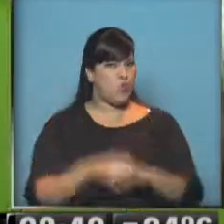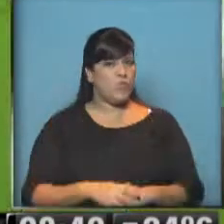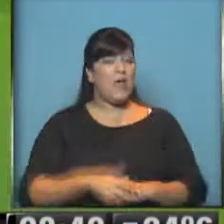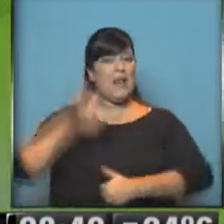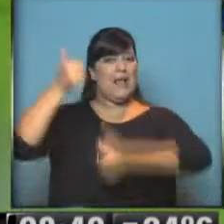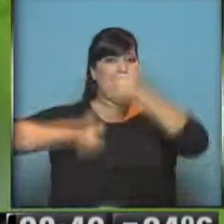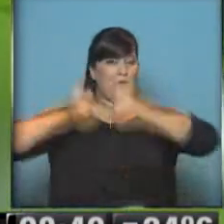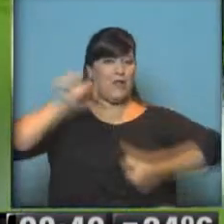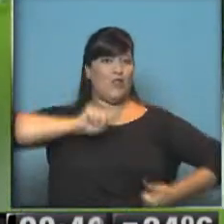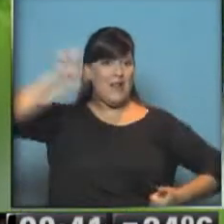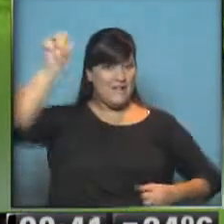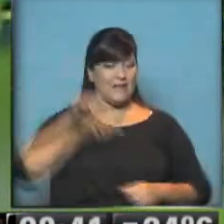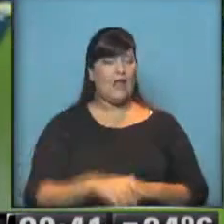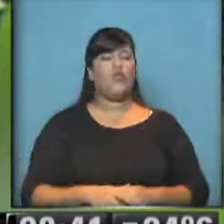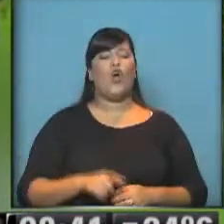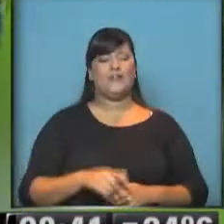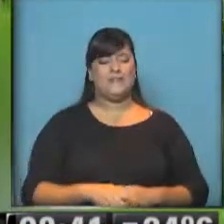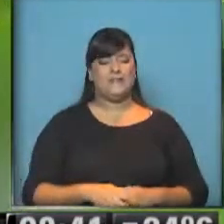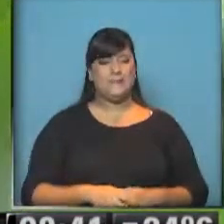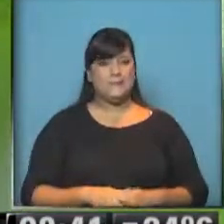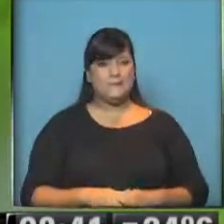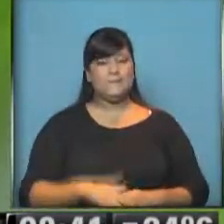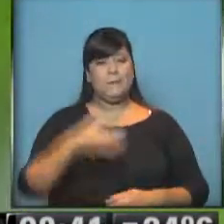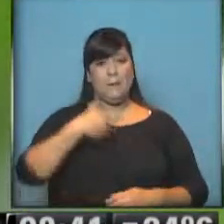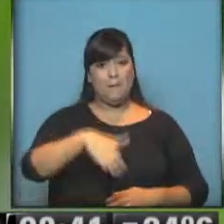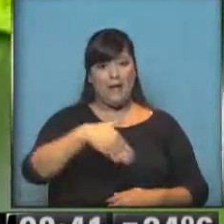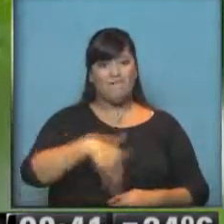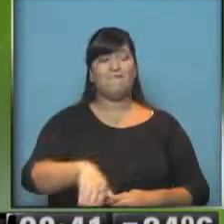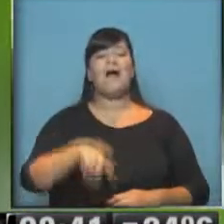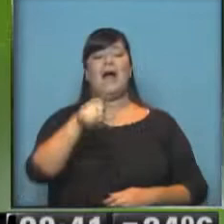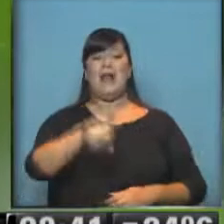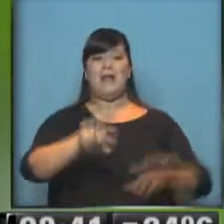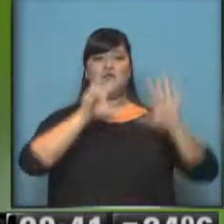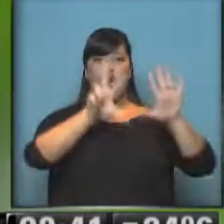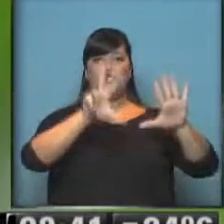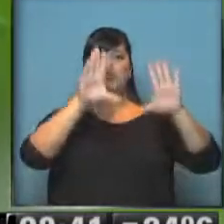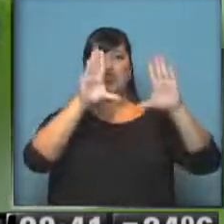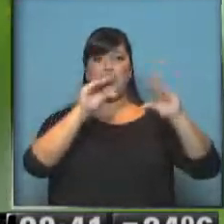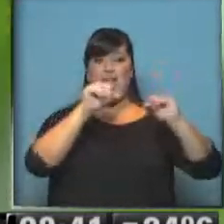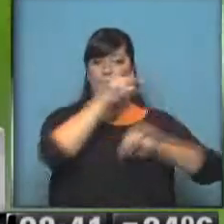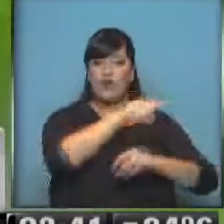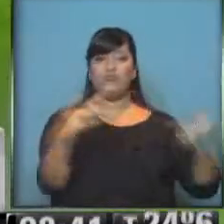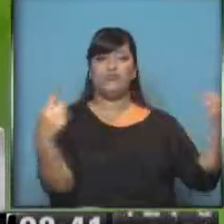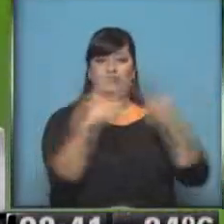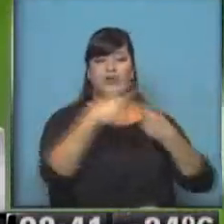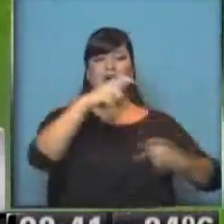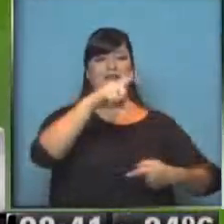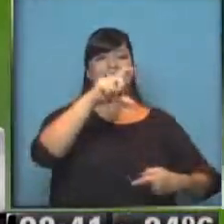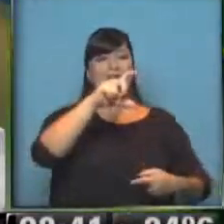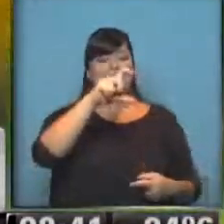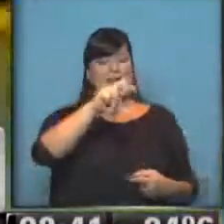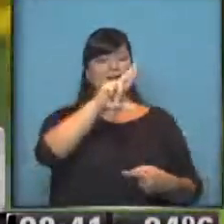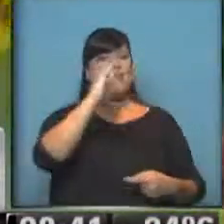nivel continental. Nos metemos en la previa de lo que será a las 20 horas el partido entre Sporting Cristal y Racing. A